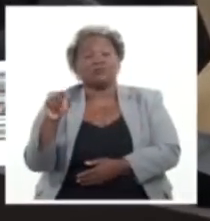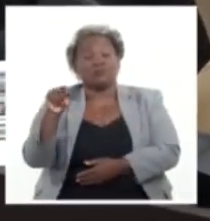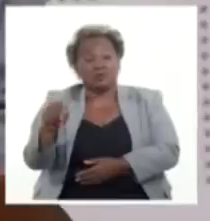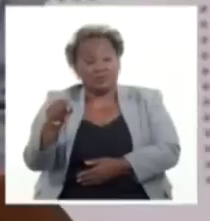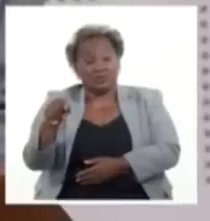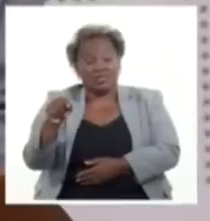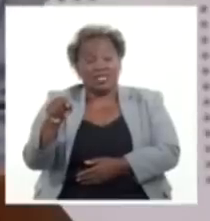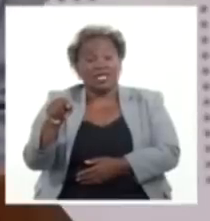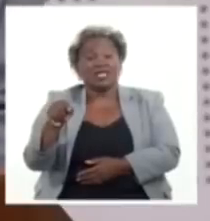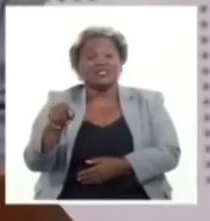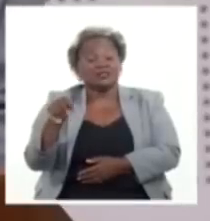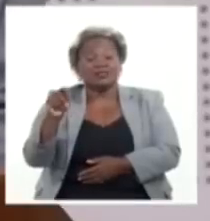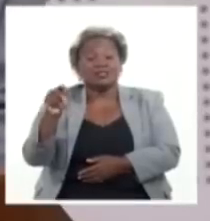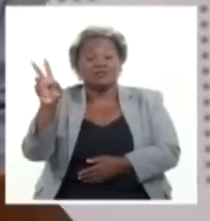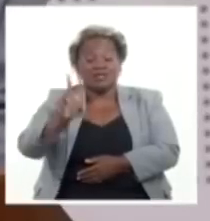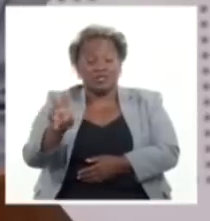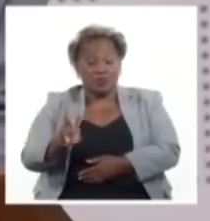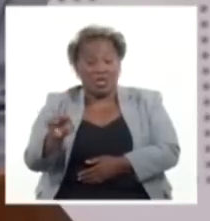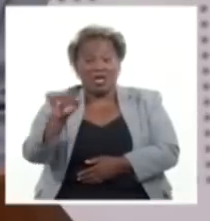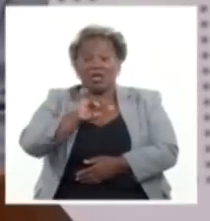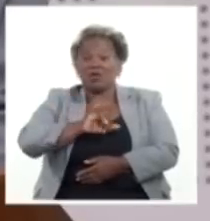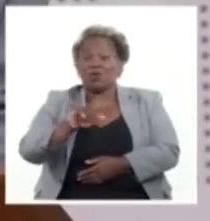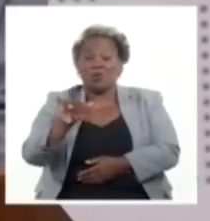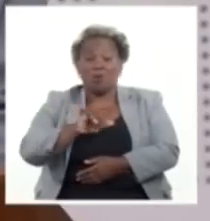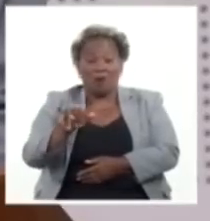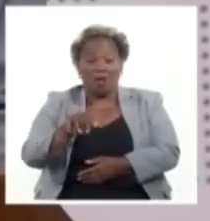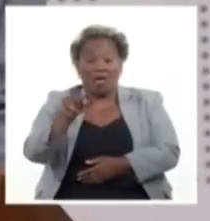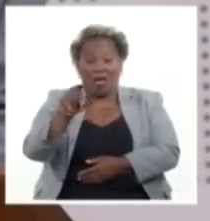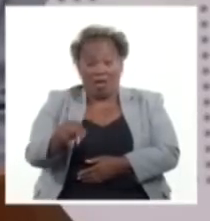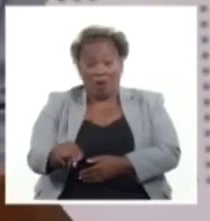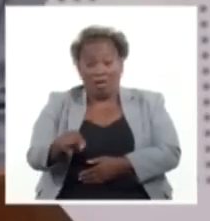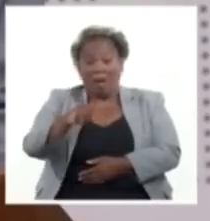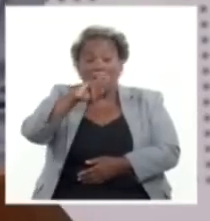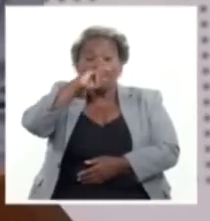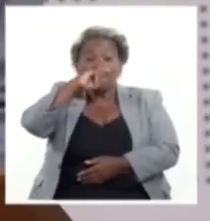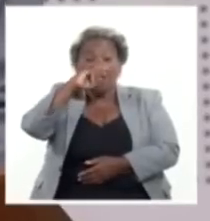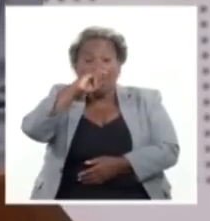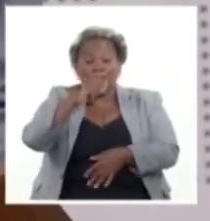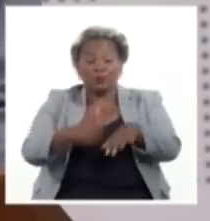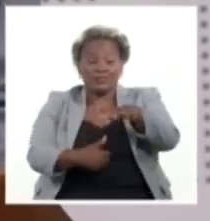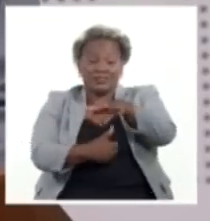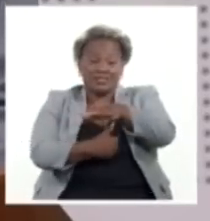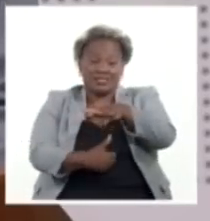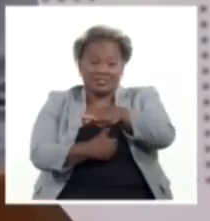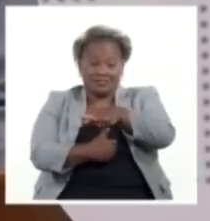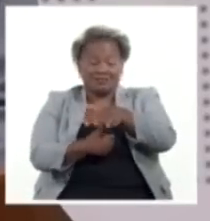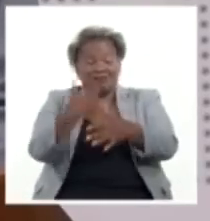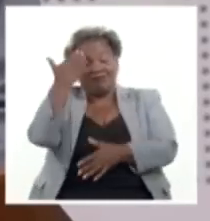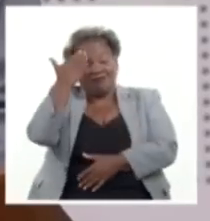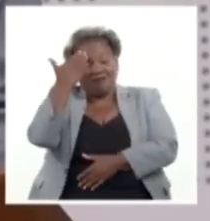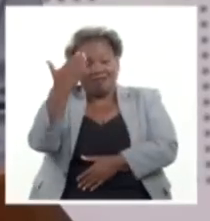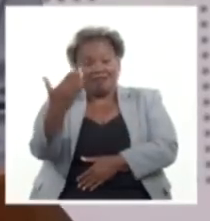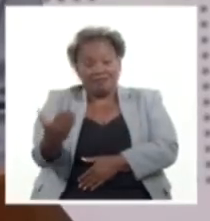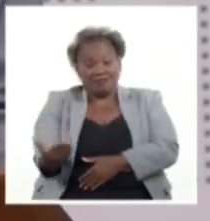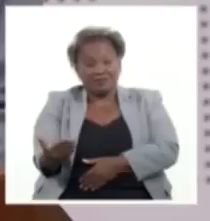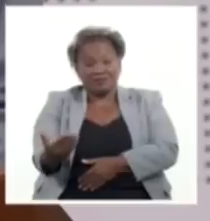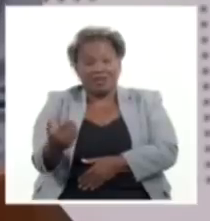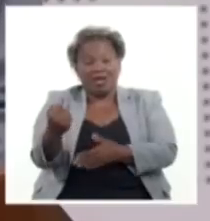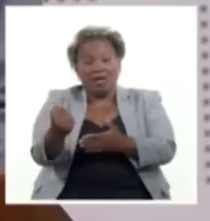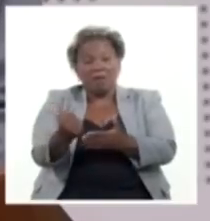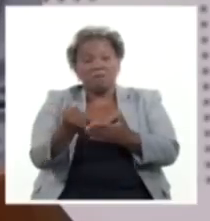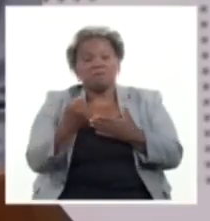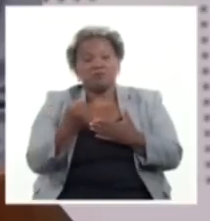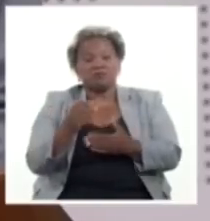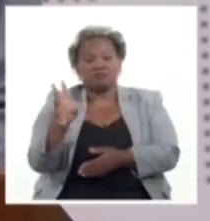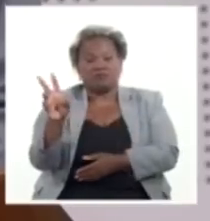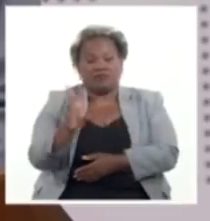Unión Cívico-Militar Bolivariana que preside nuestro hermano Nicolás Maduro Moros, a quien agradezco el oportuno y reiterado apoyo